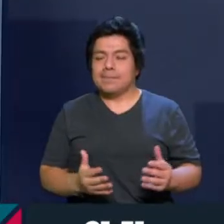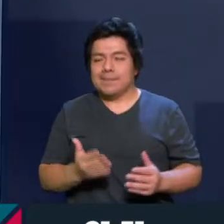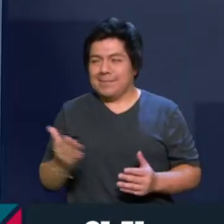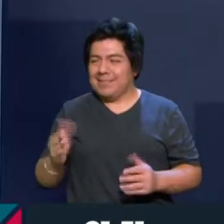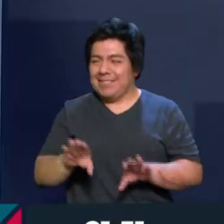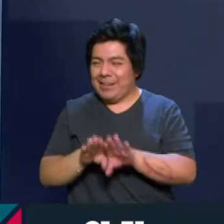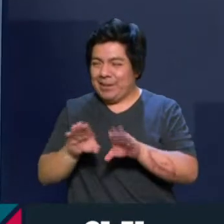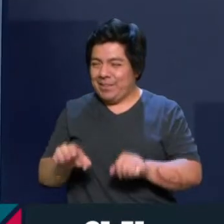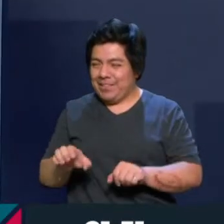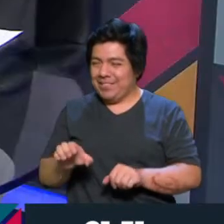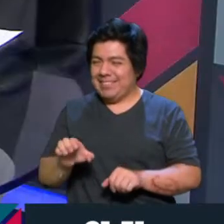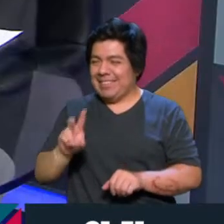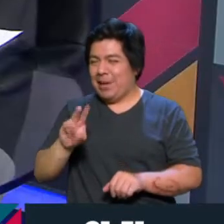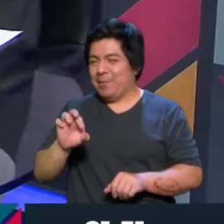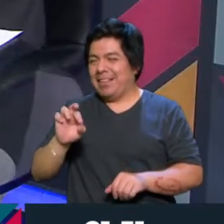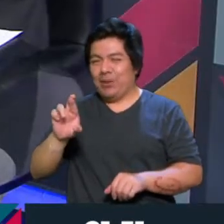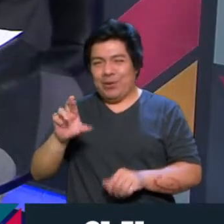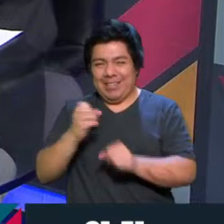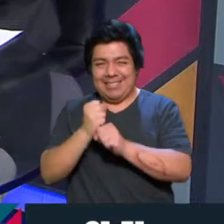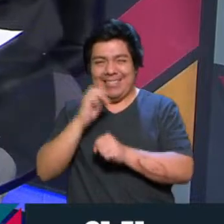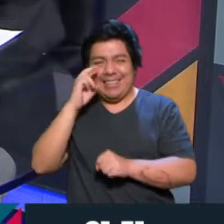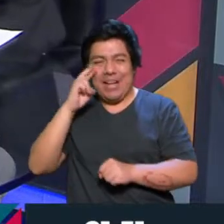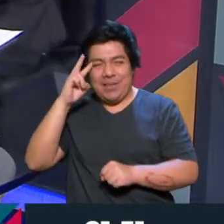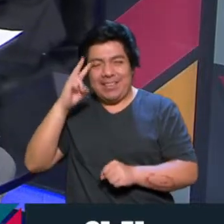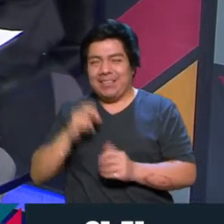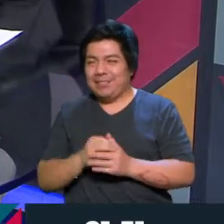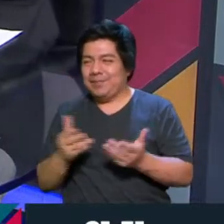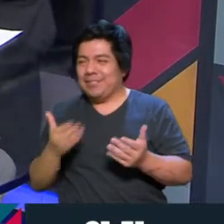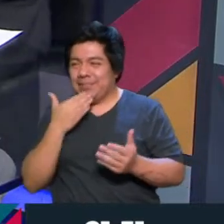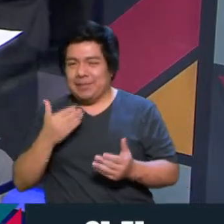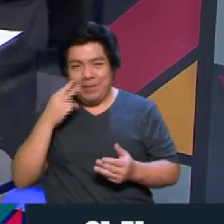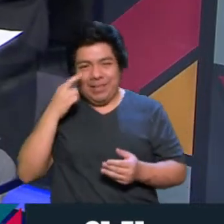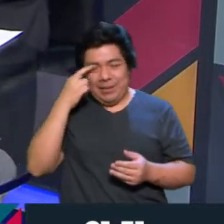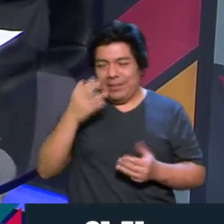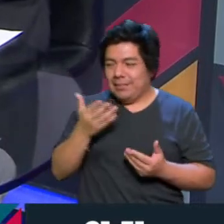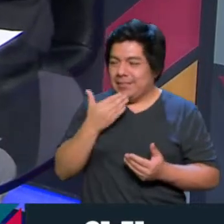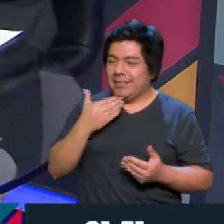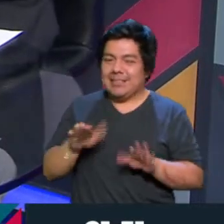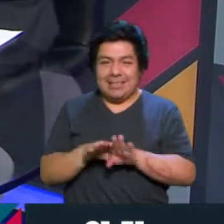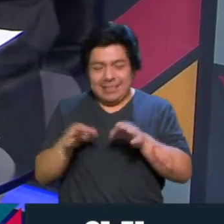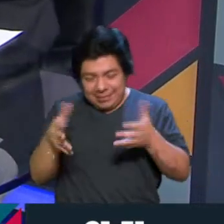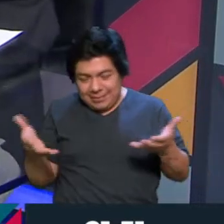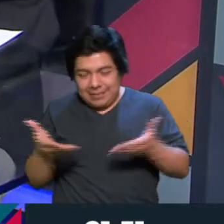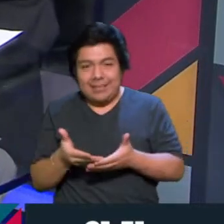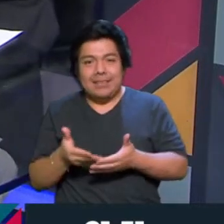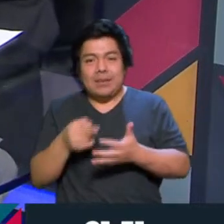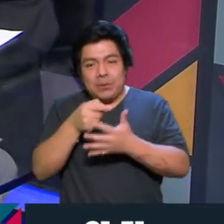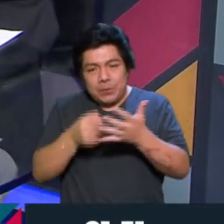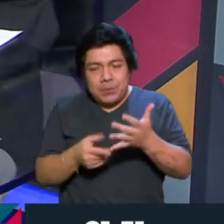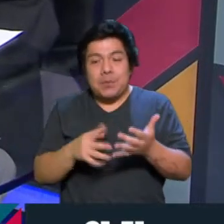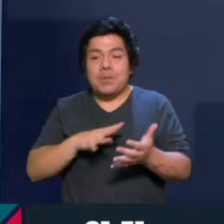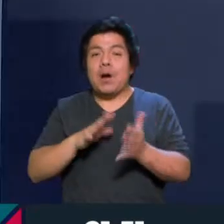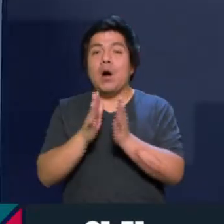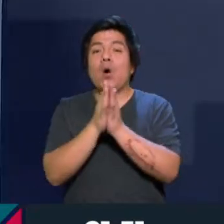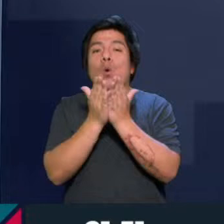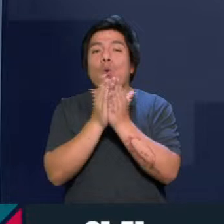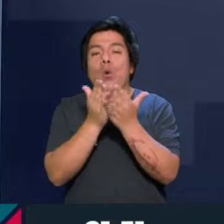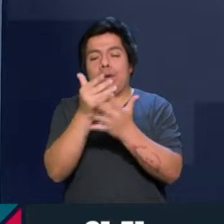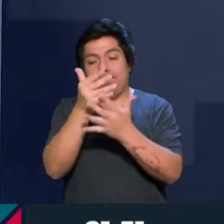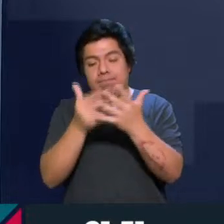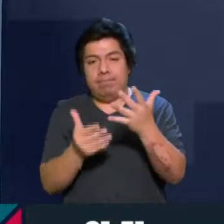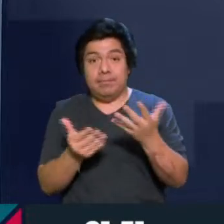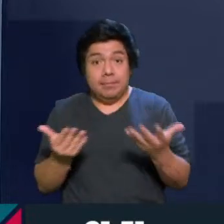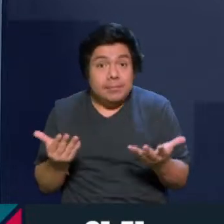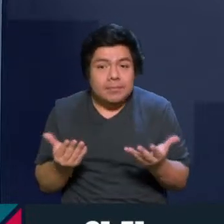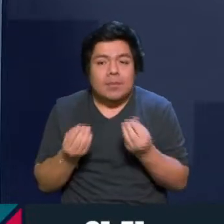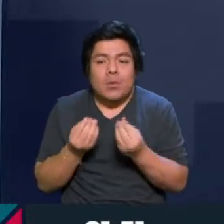¿Cómo estás, Víctor? Muy buena Bien, noche. pues mi querido Ale, Buen lunes. contento de estar aquí contigo, Pues, aquí en el foro. hoy nos traes un libro pues Sí, lleno incluso